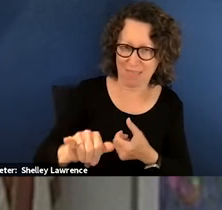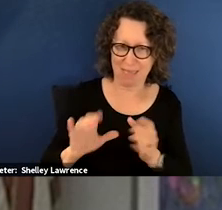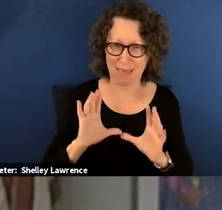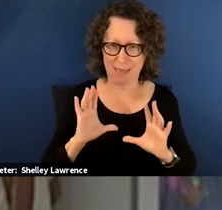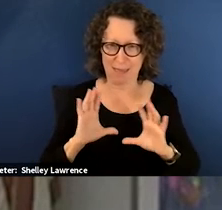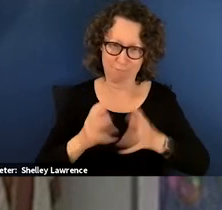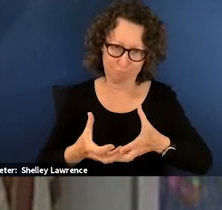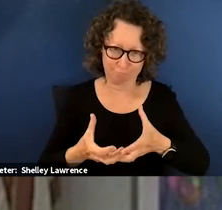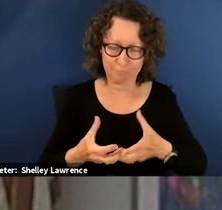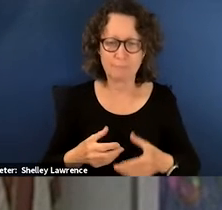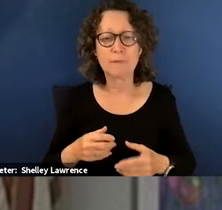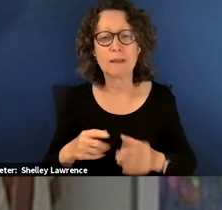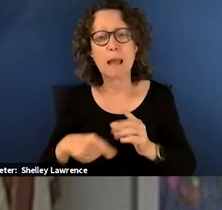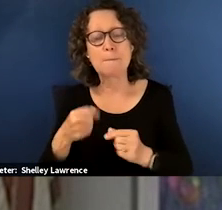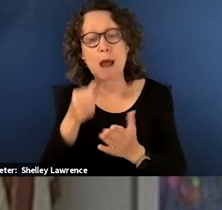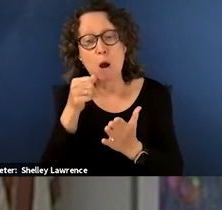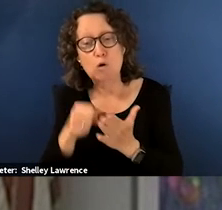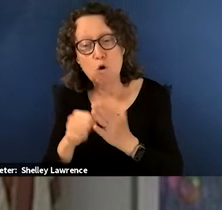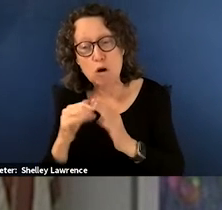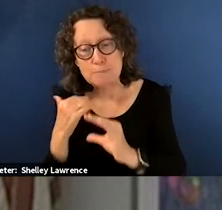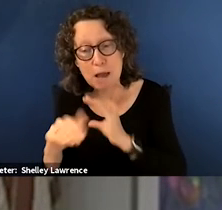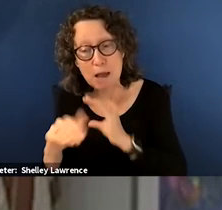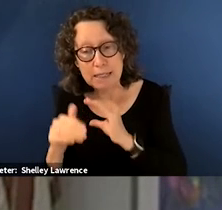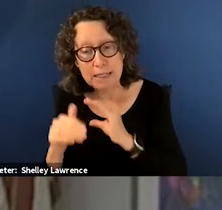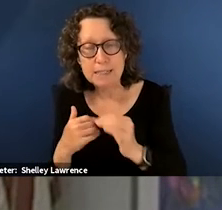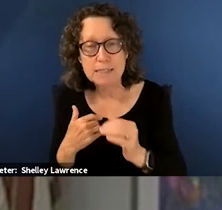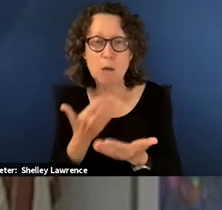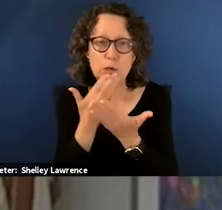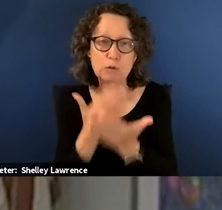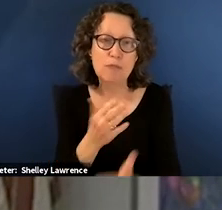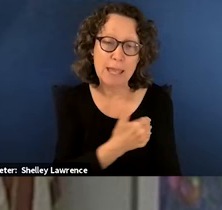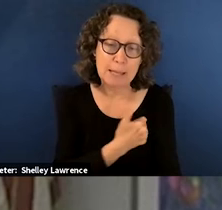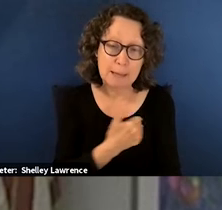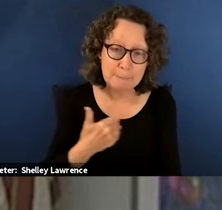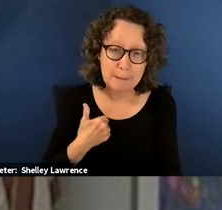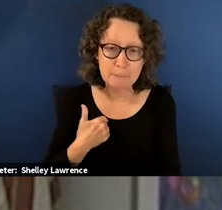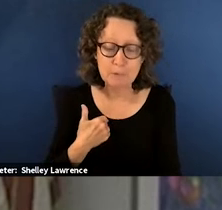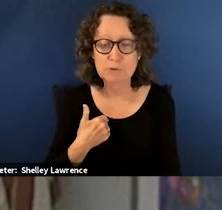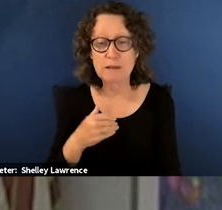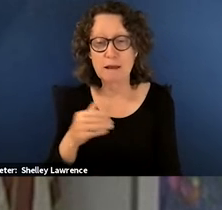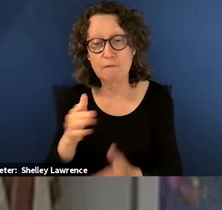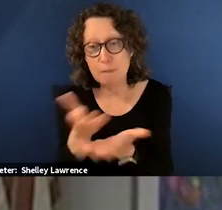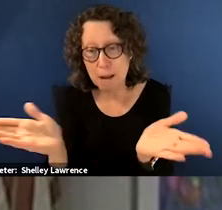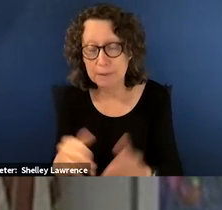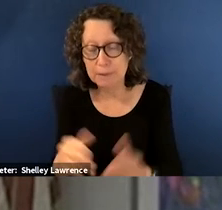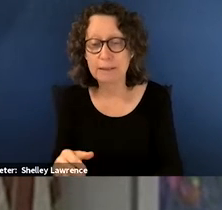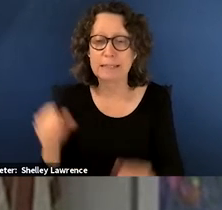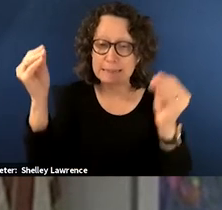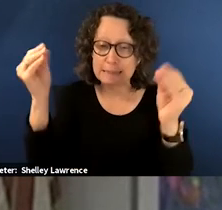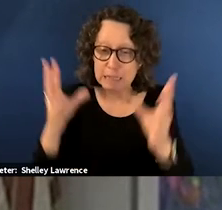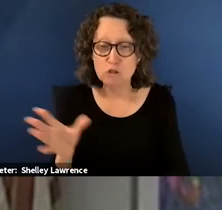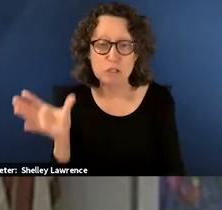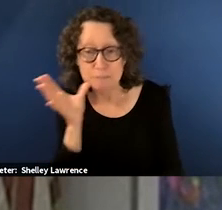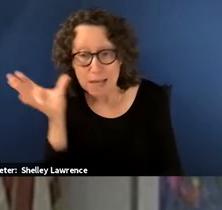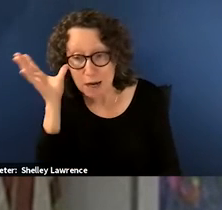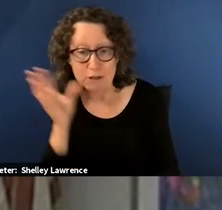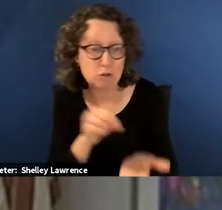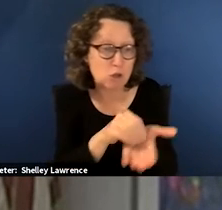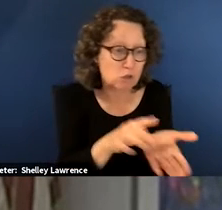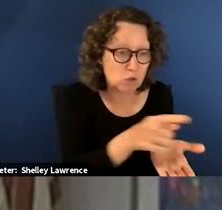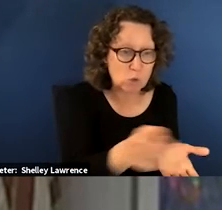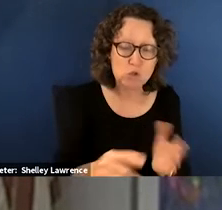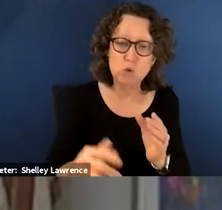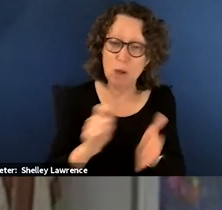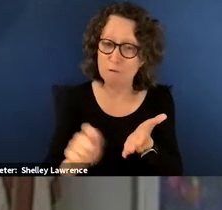a este cargo. Y en correspondencia, quiero agradecer a los miembros del público, a los maestros, a los padres, estudiantes